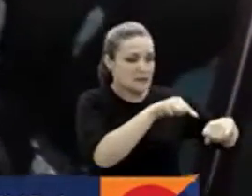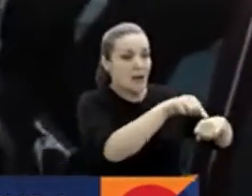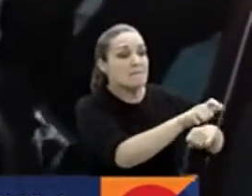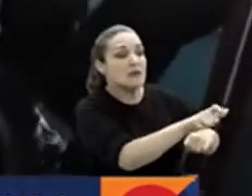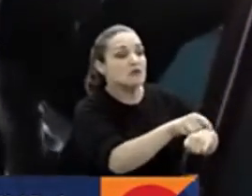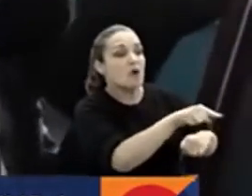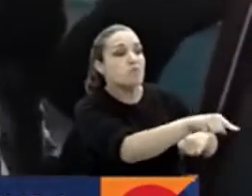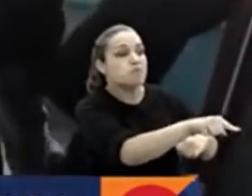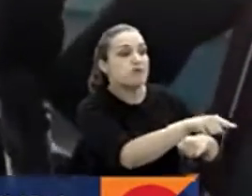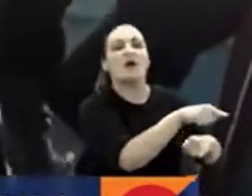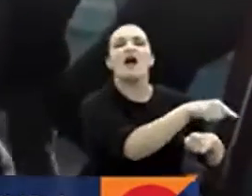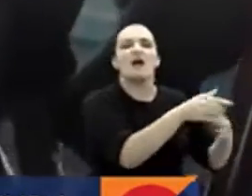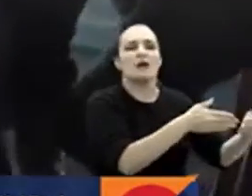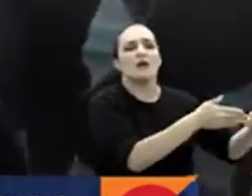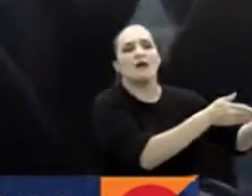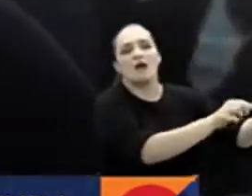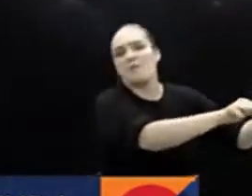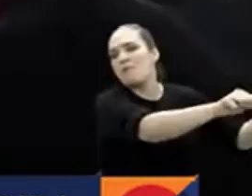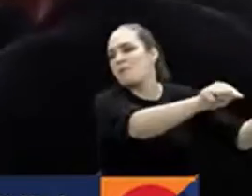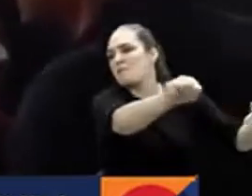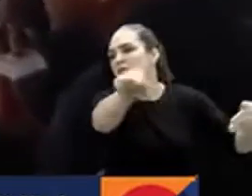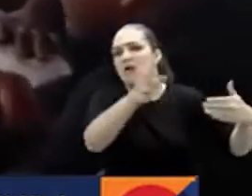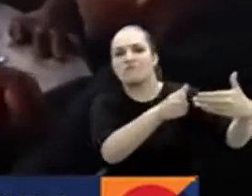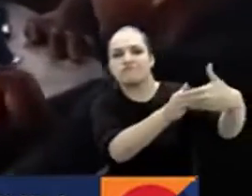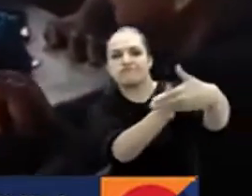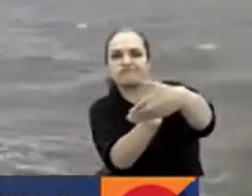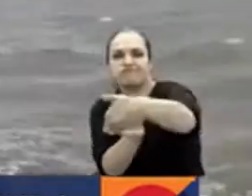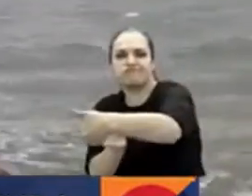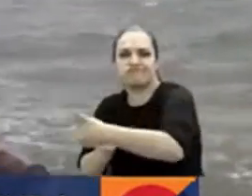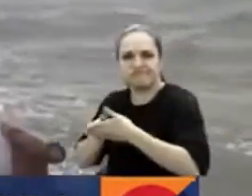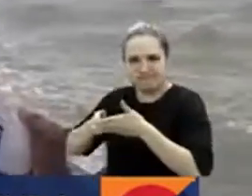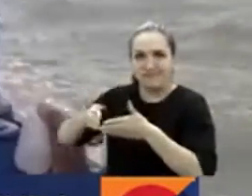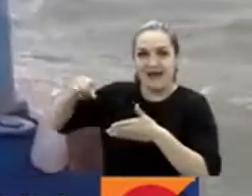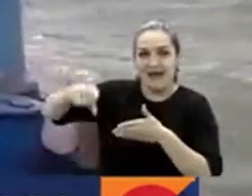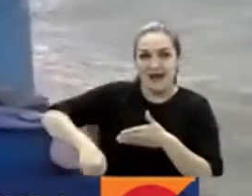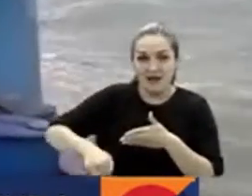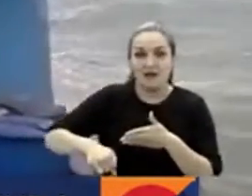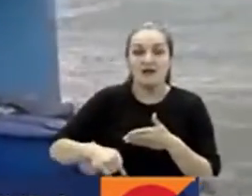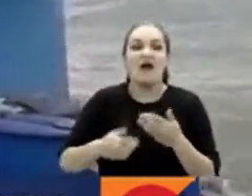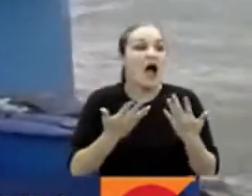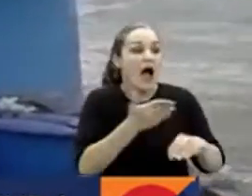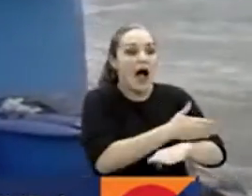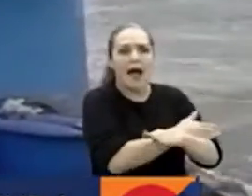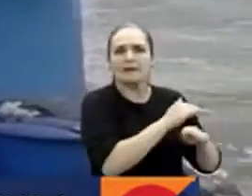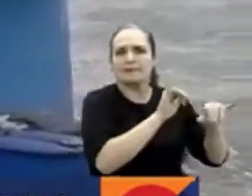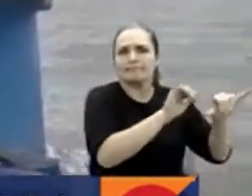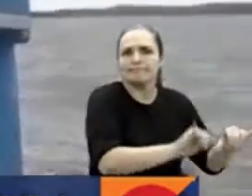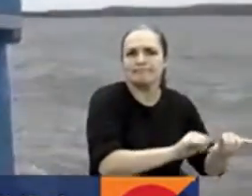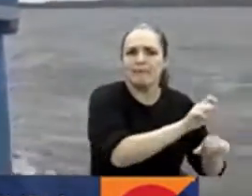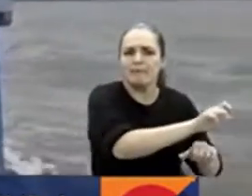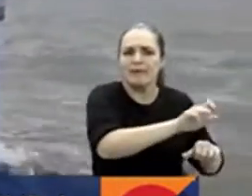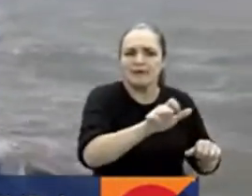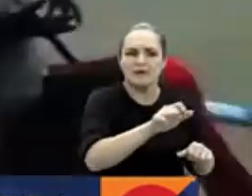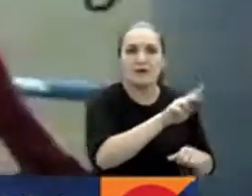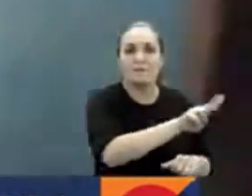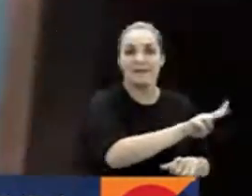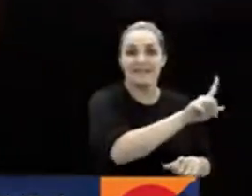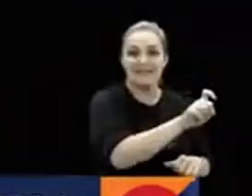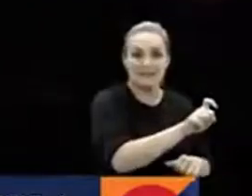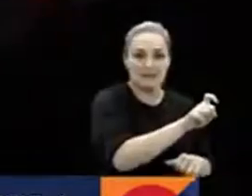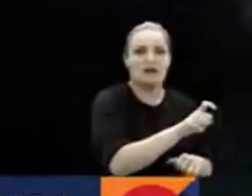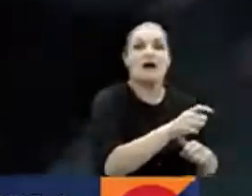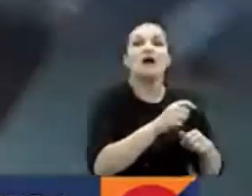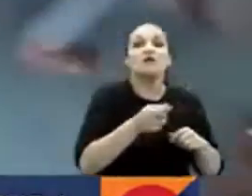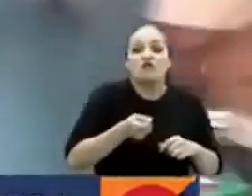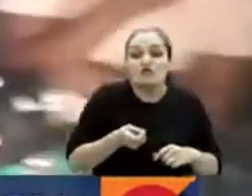de 20 horas. Se tiene previsto que el próximo lunes haya un nuevo recorrido para transportar personas y varias toneladas